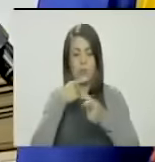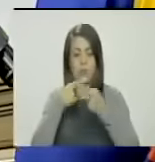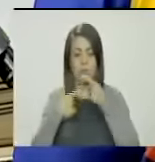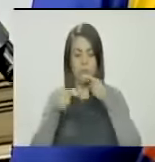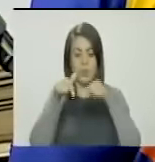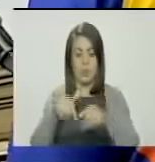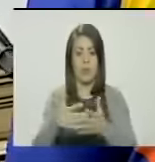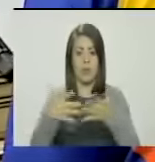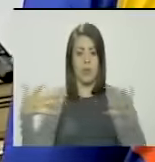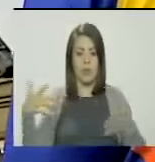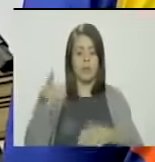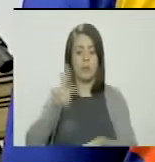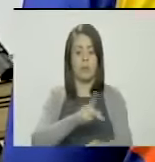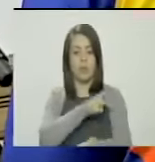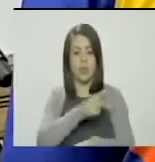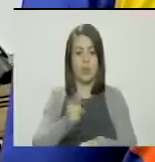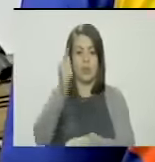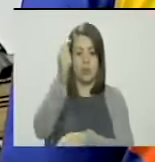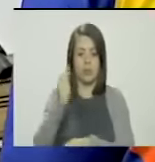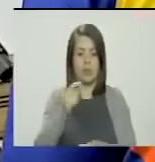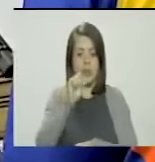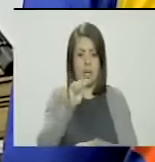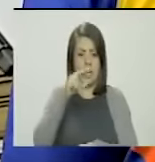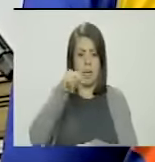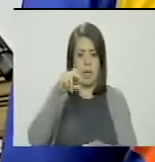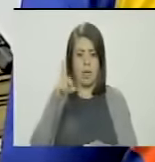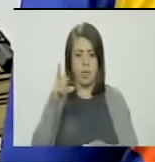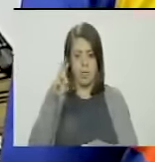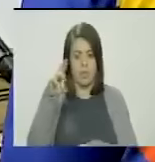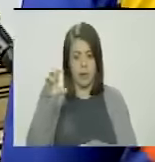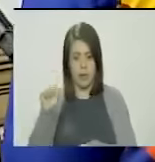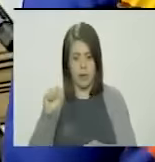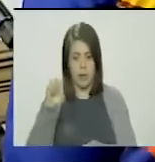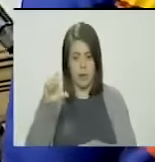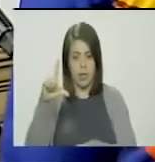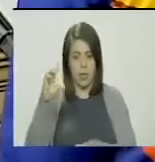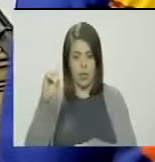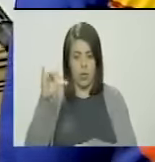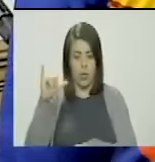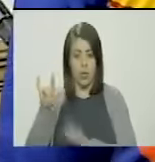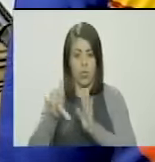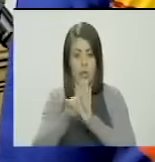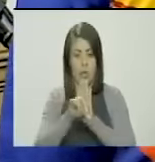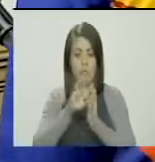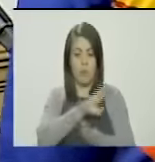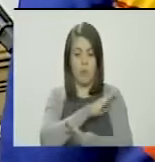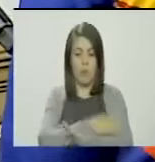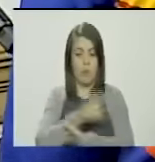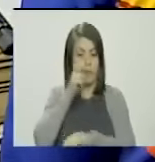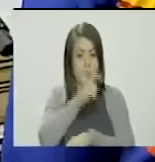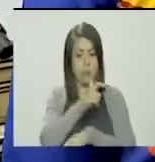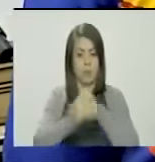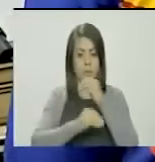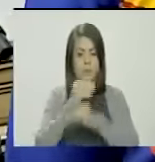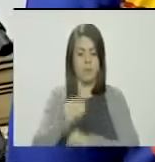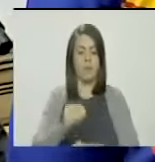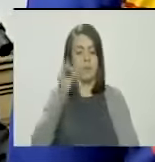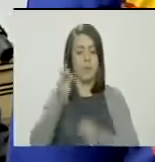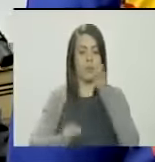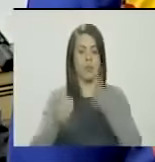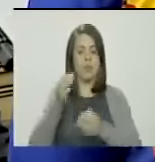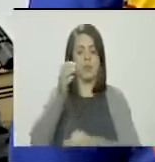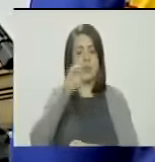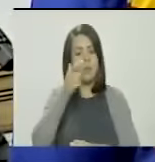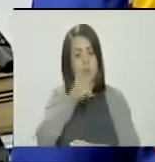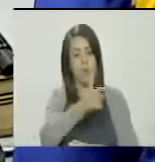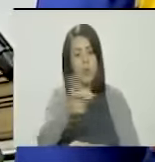dijo el gran poeta y diputado Andrés Eloy Blanco, de leyes del poder popular, de leyes para acercar la justicia al